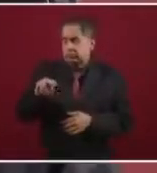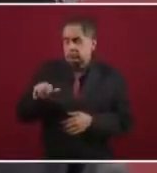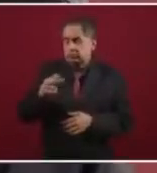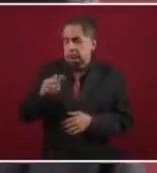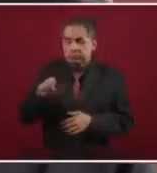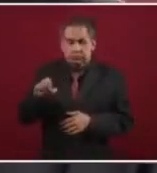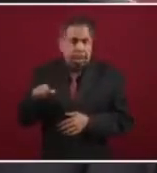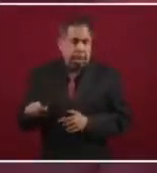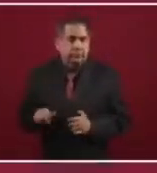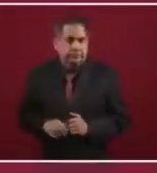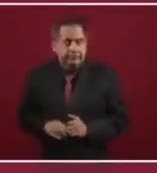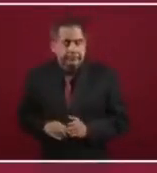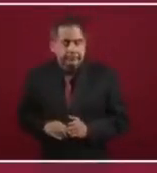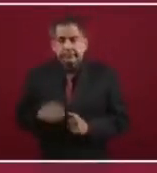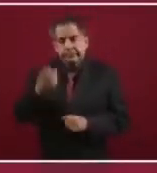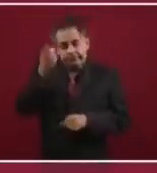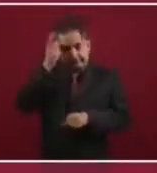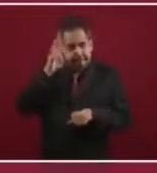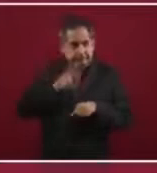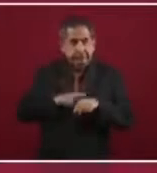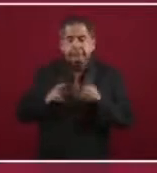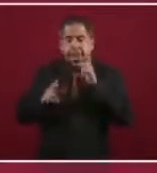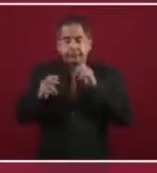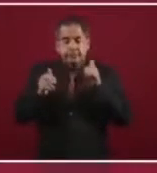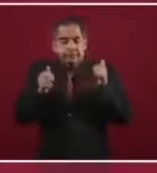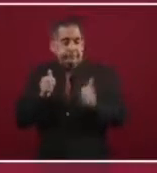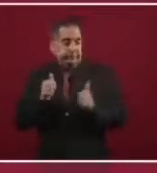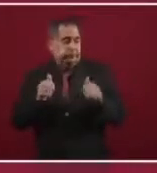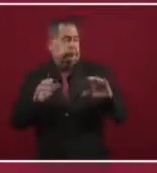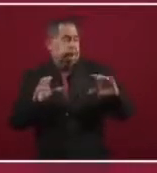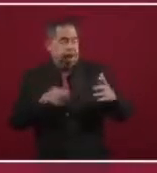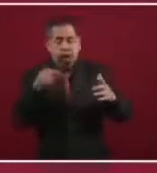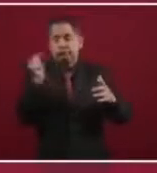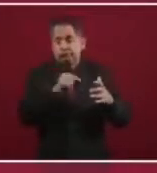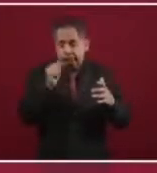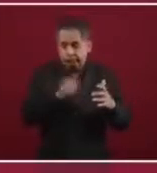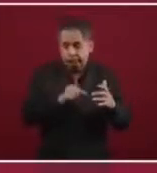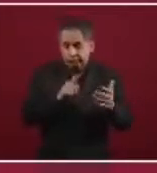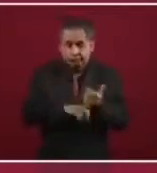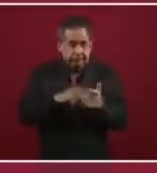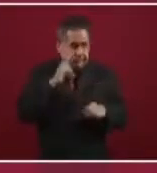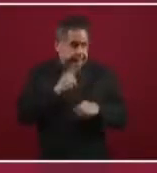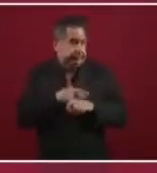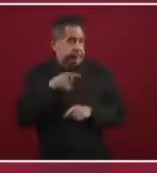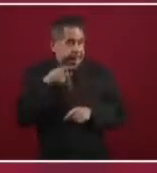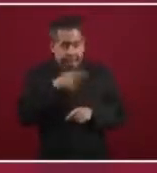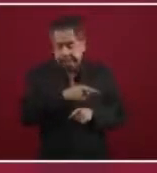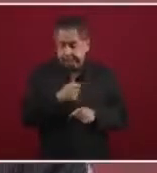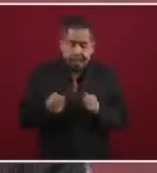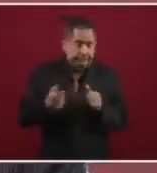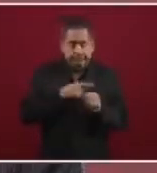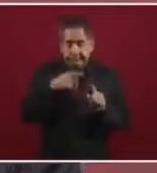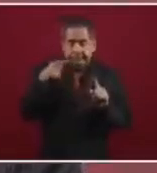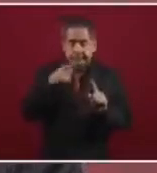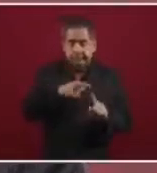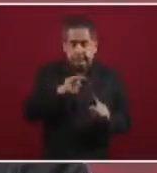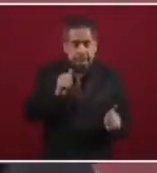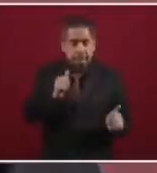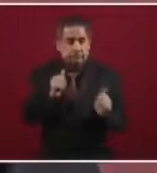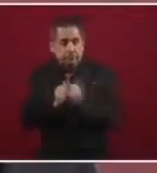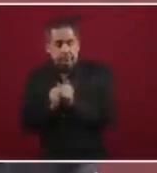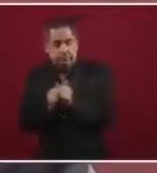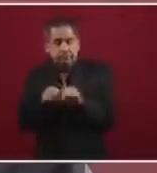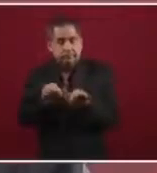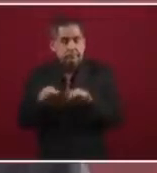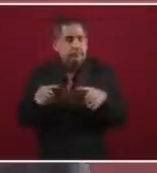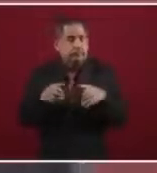y el director de Pemex tiene como tarea principal